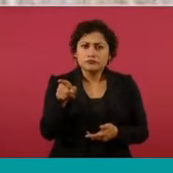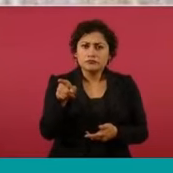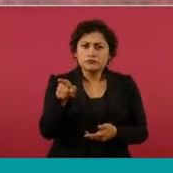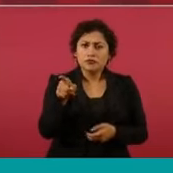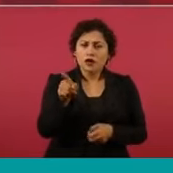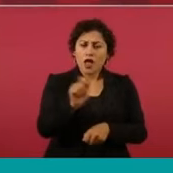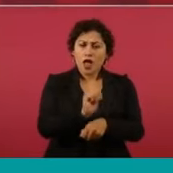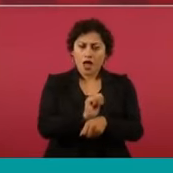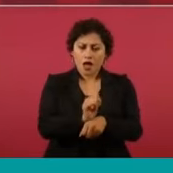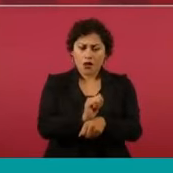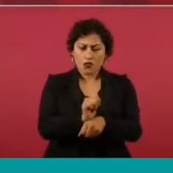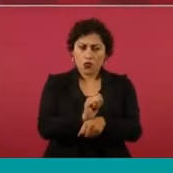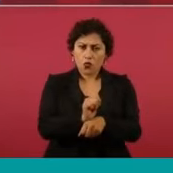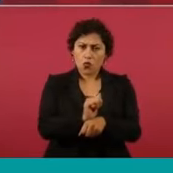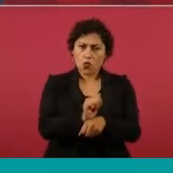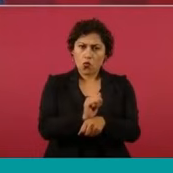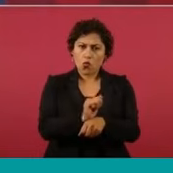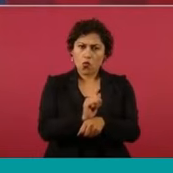este,